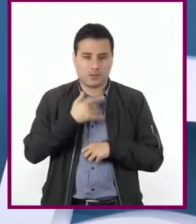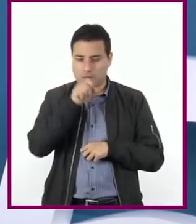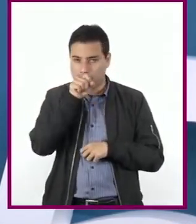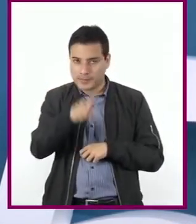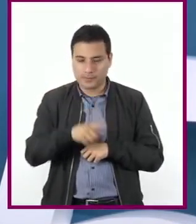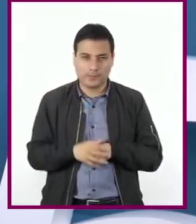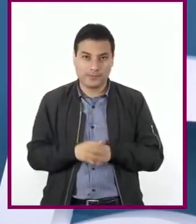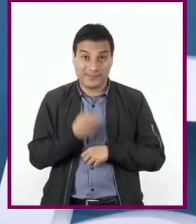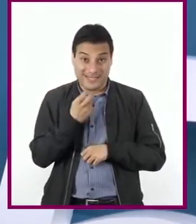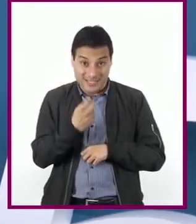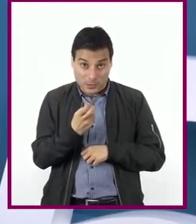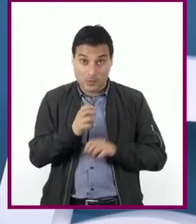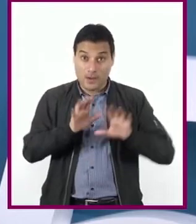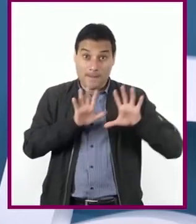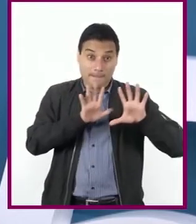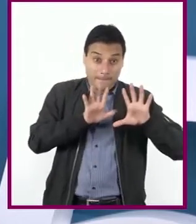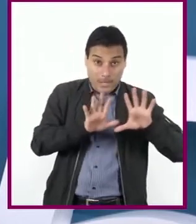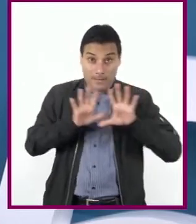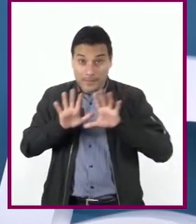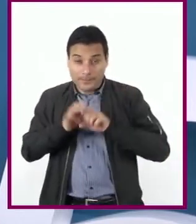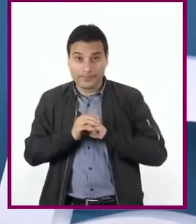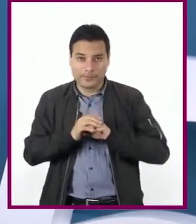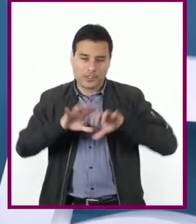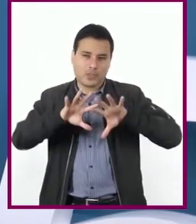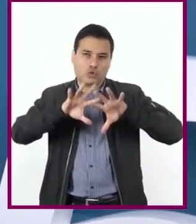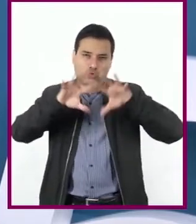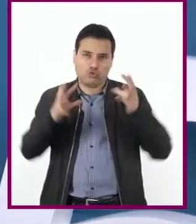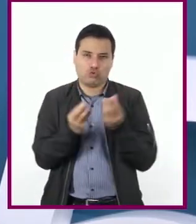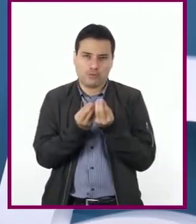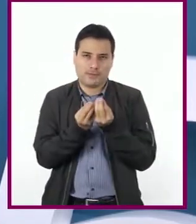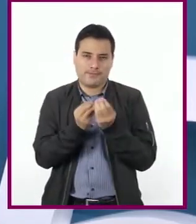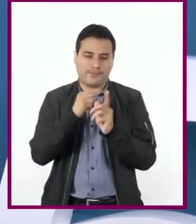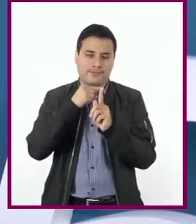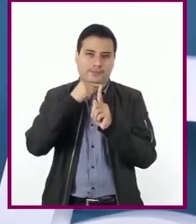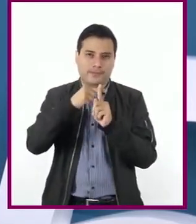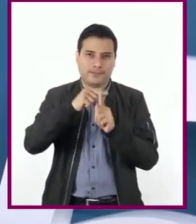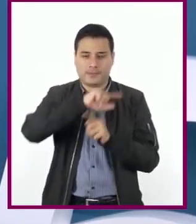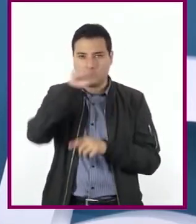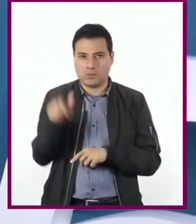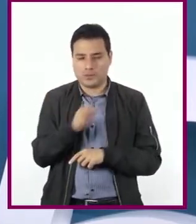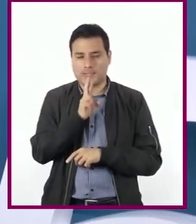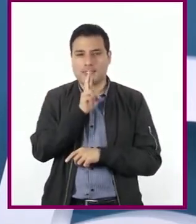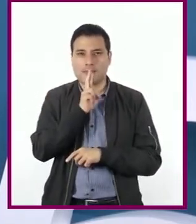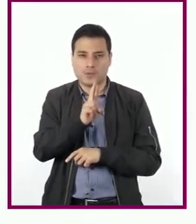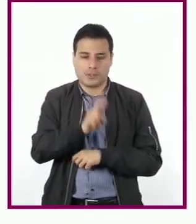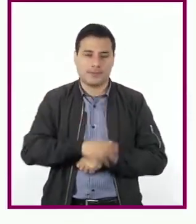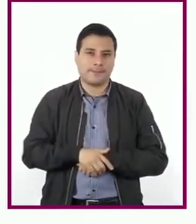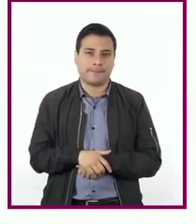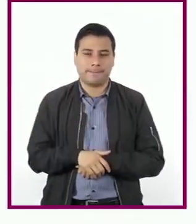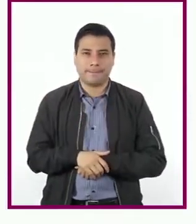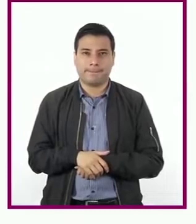este esfuerzo para mover la mesa simplemente se suma y se obtiene una fuerza resultante.